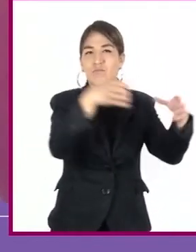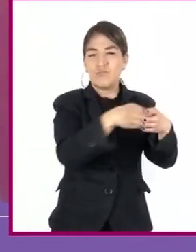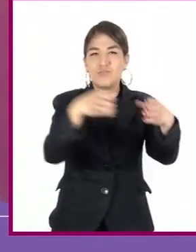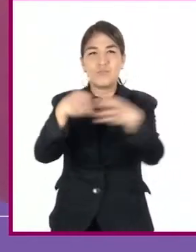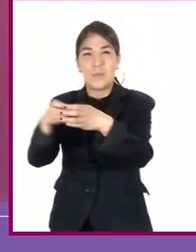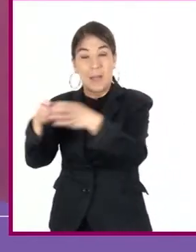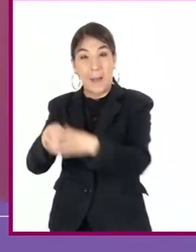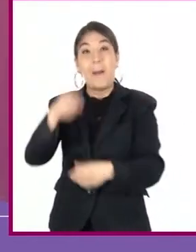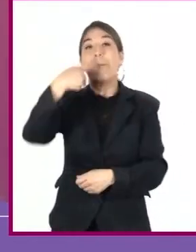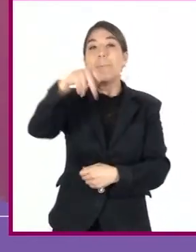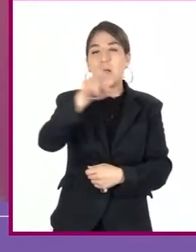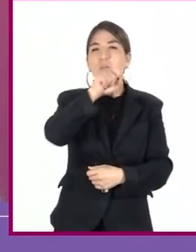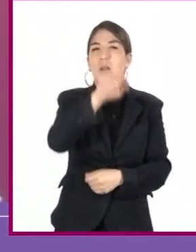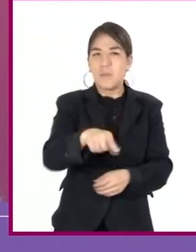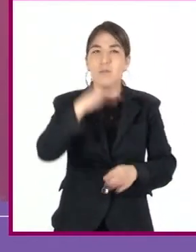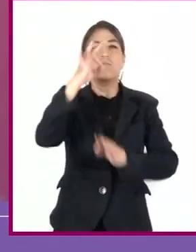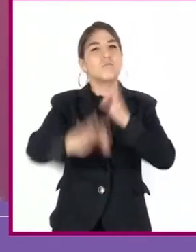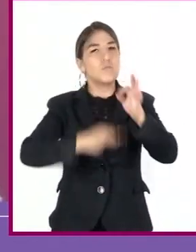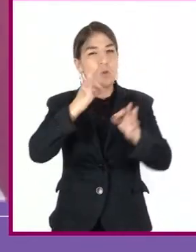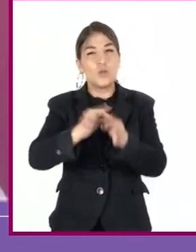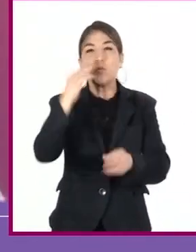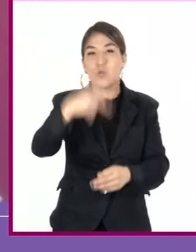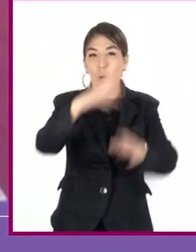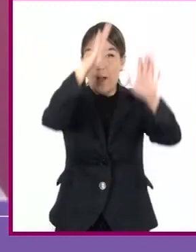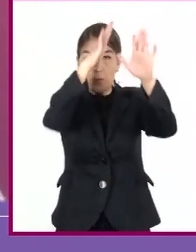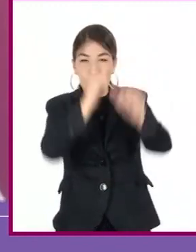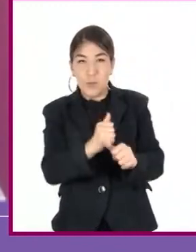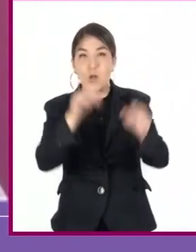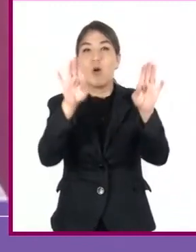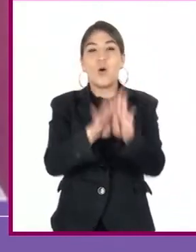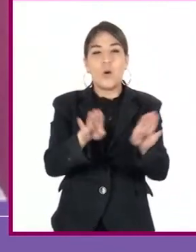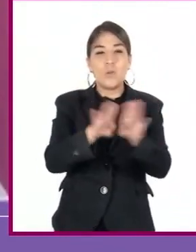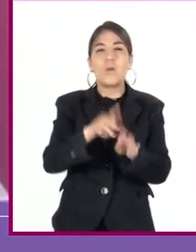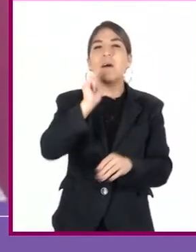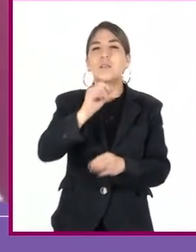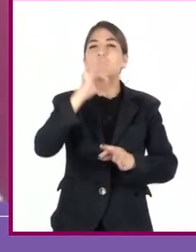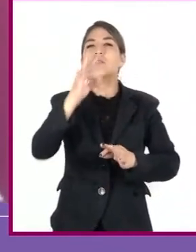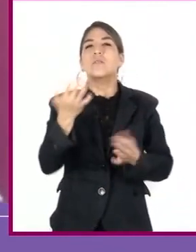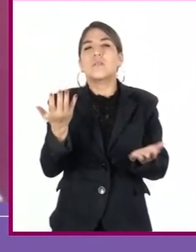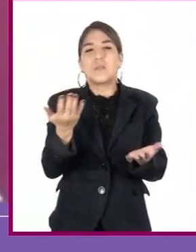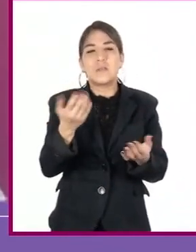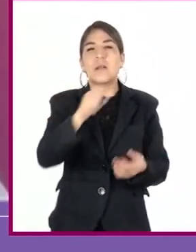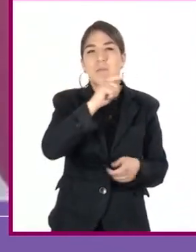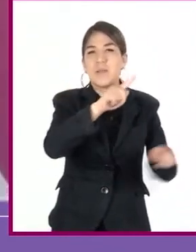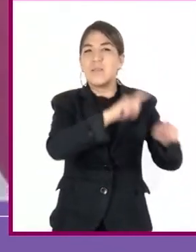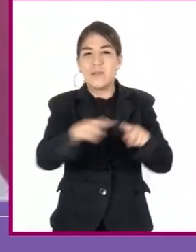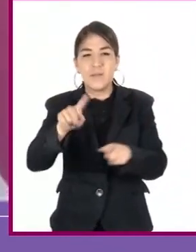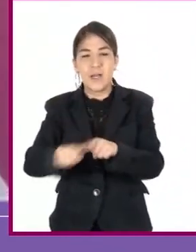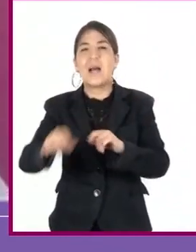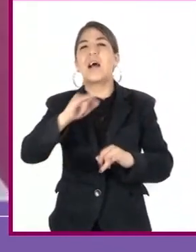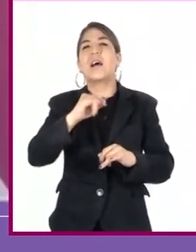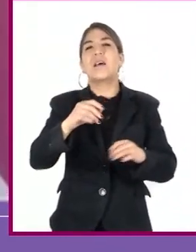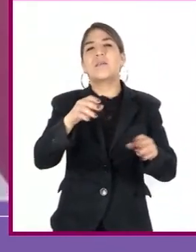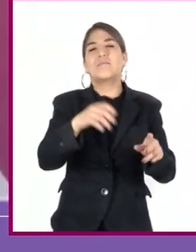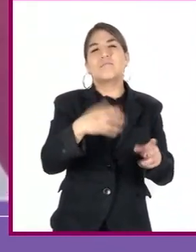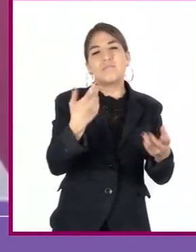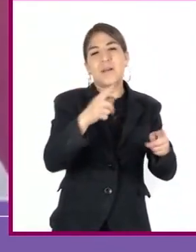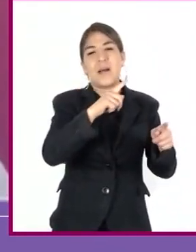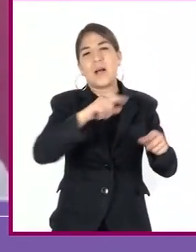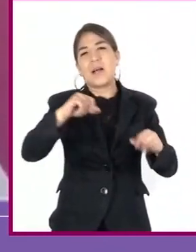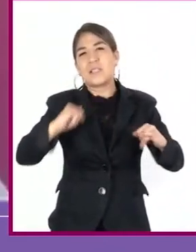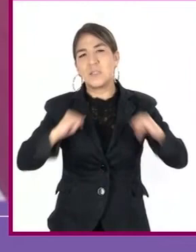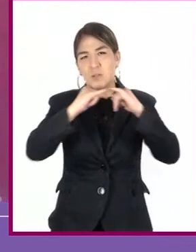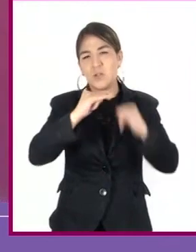asumen compromisos y establecen acuerdos con otras naciones y con organizaciones internacionales.